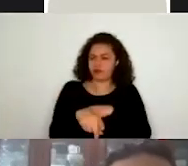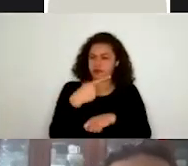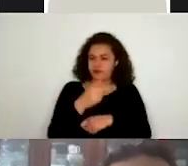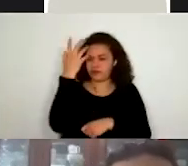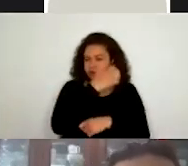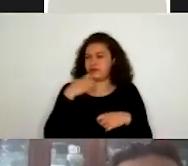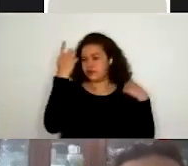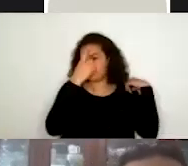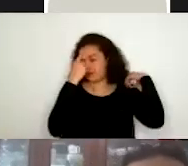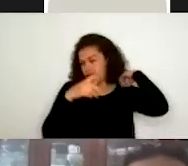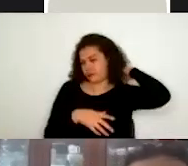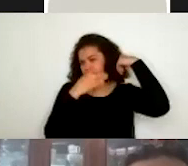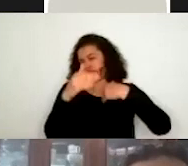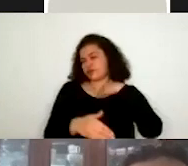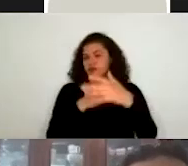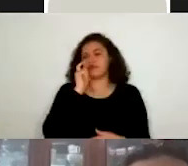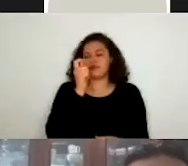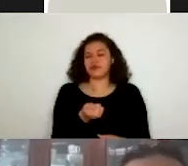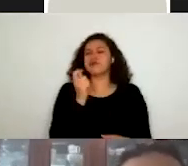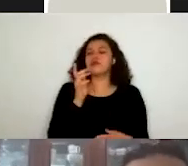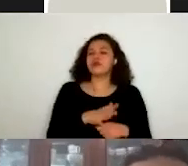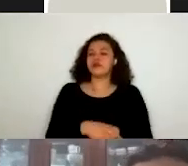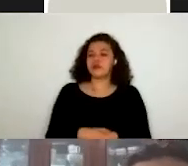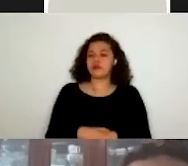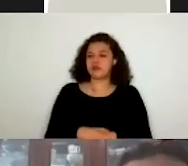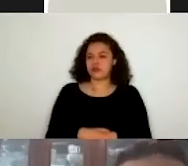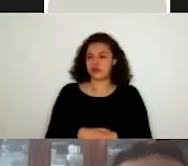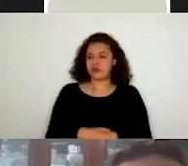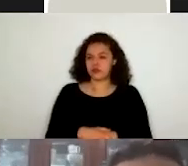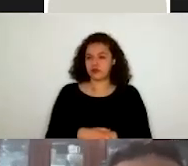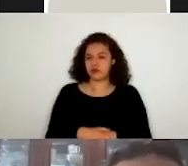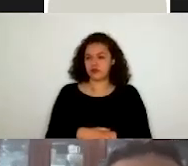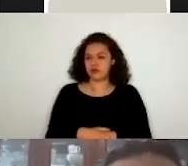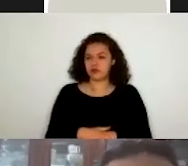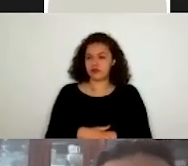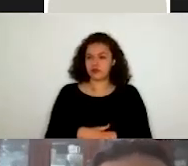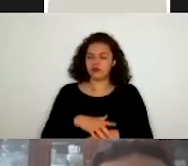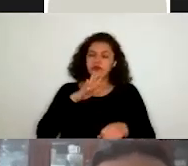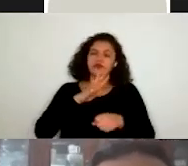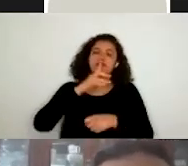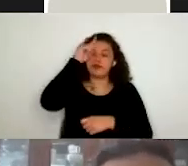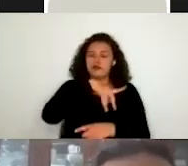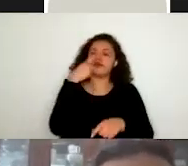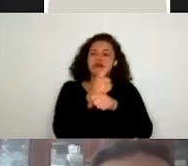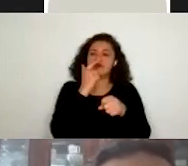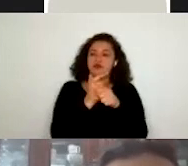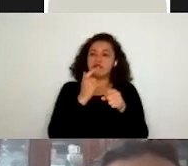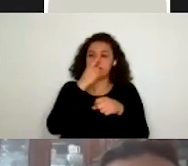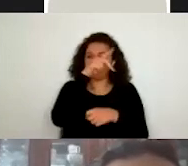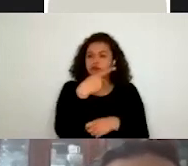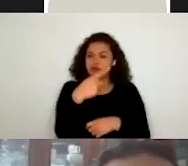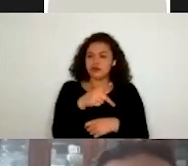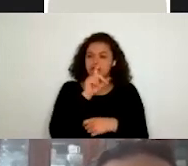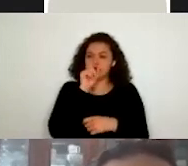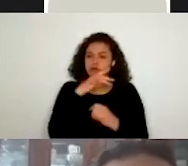El procedimiento a seguir consiste en A, la identificación de las variables, y B, el